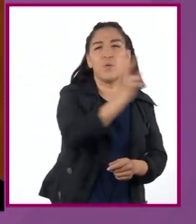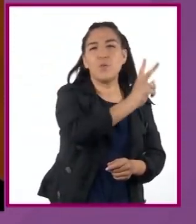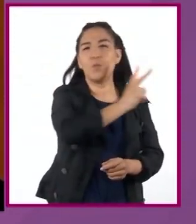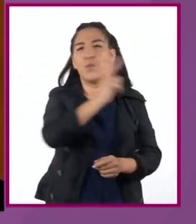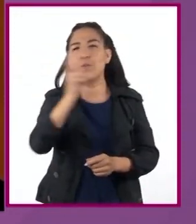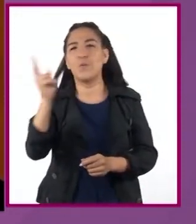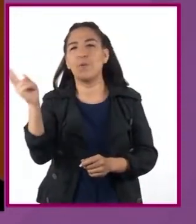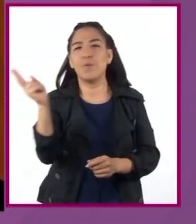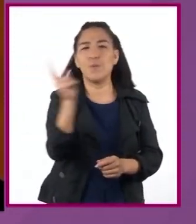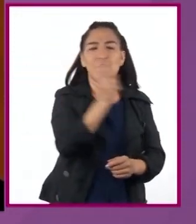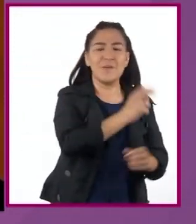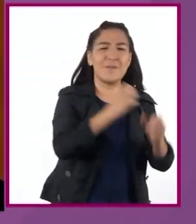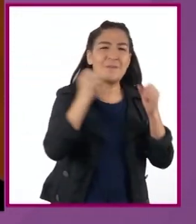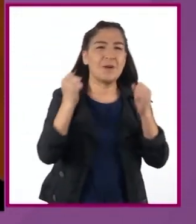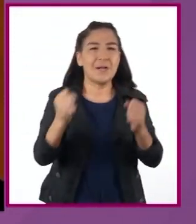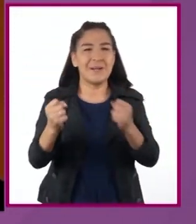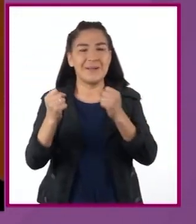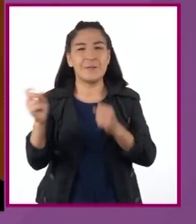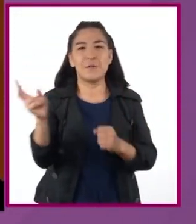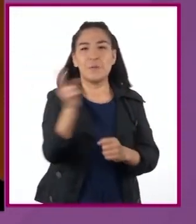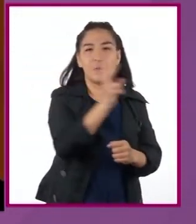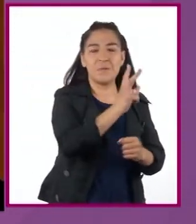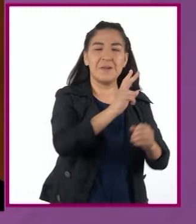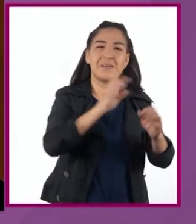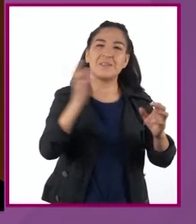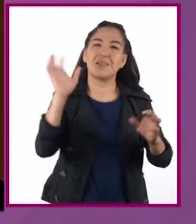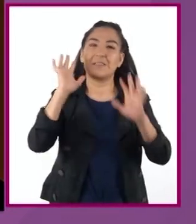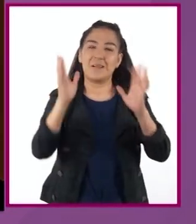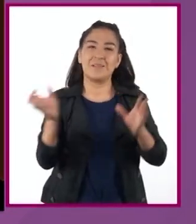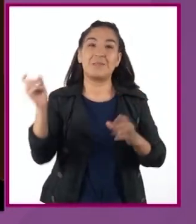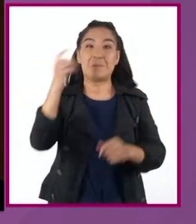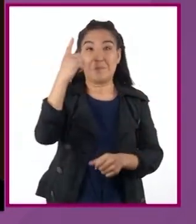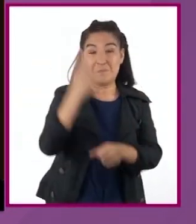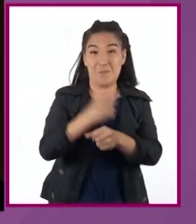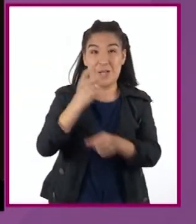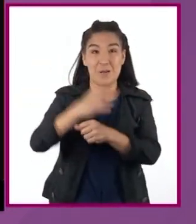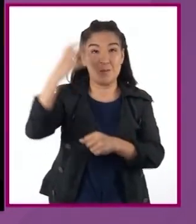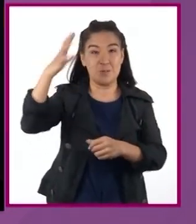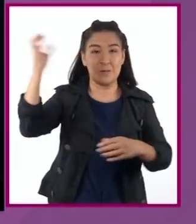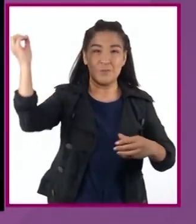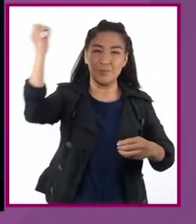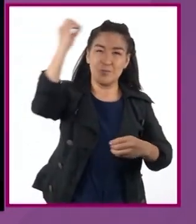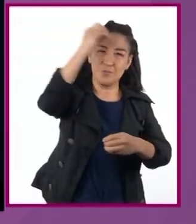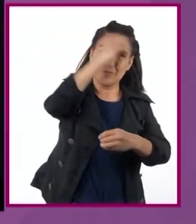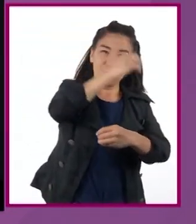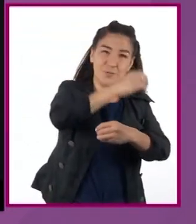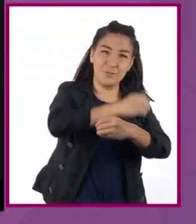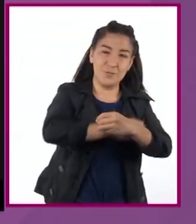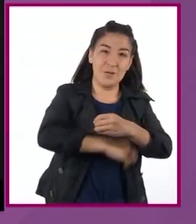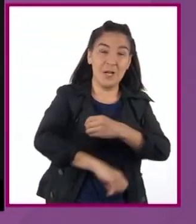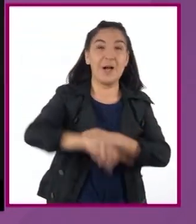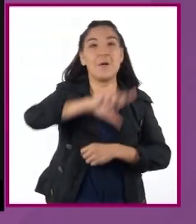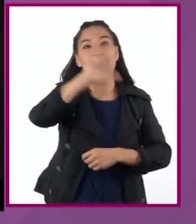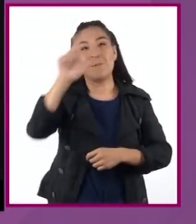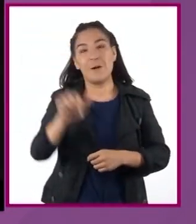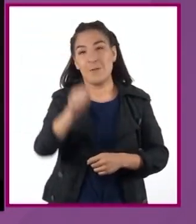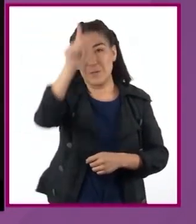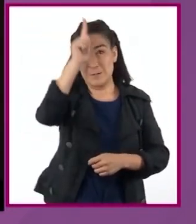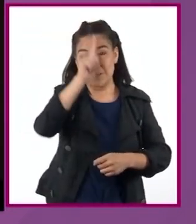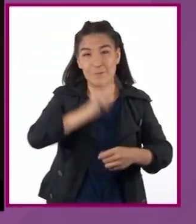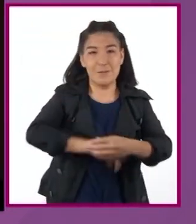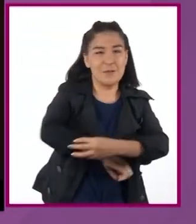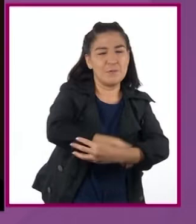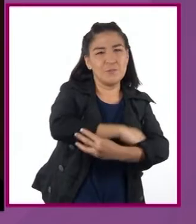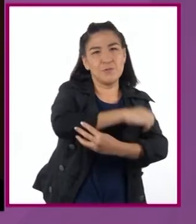comenzó a soplar e iniciaron su marcha, primero el sol y luego la luna. Por eso salen